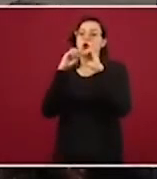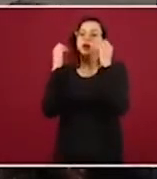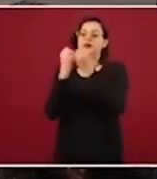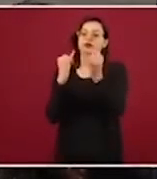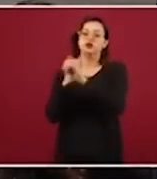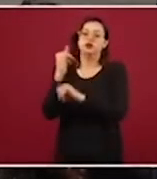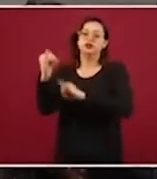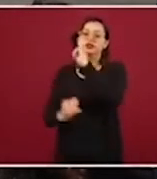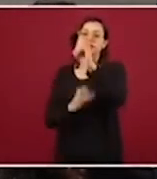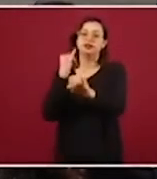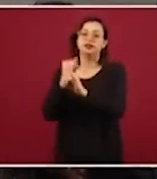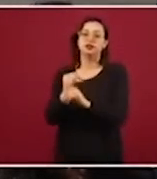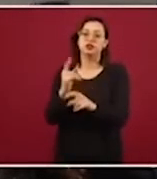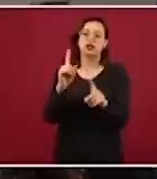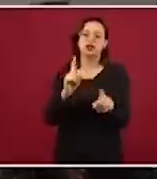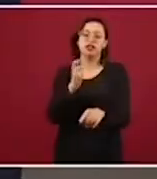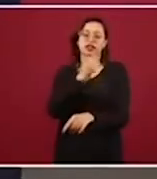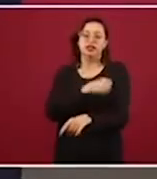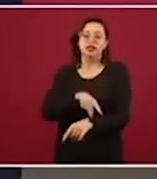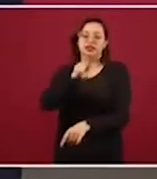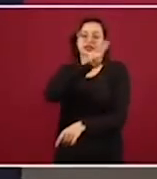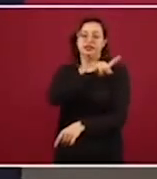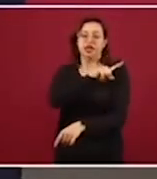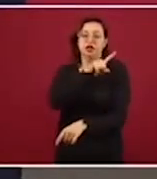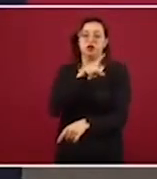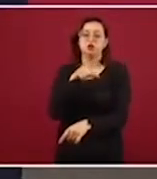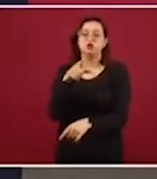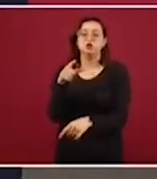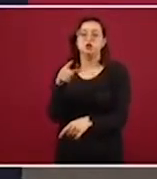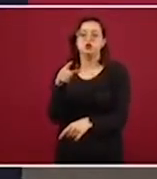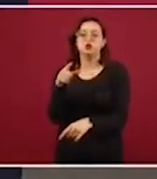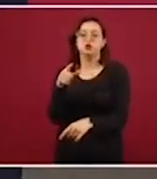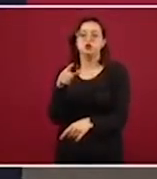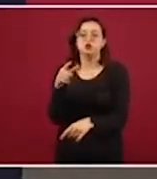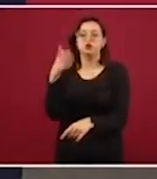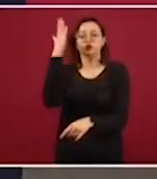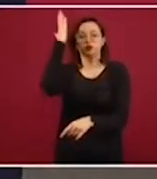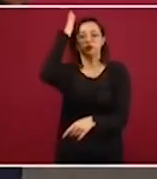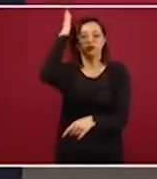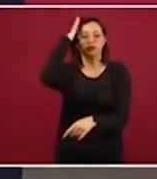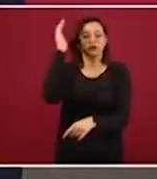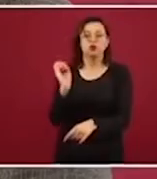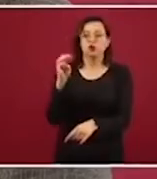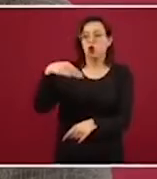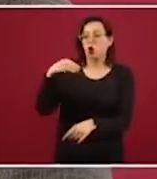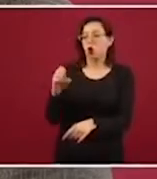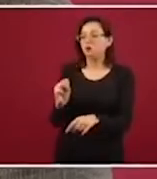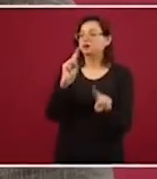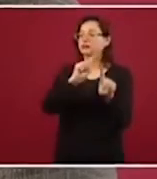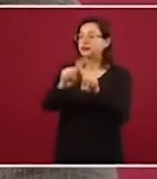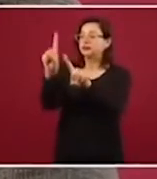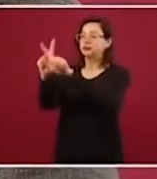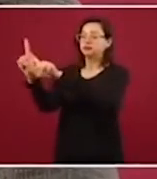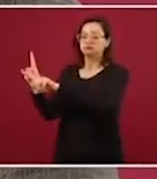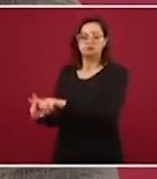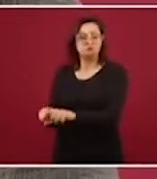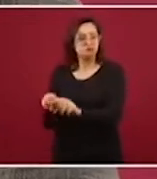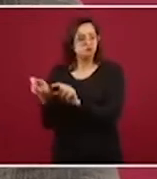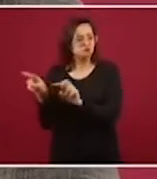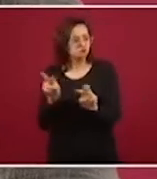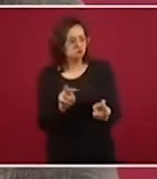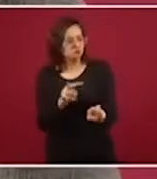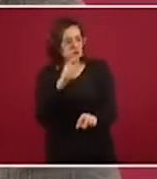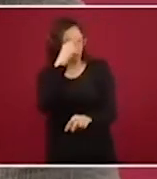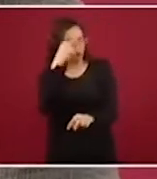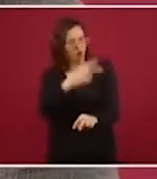importantes de salud desde la rectora de la de la oms felicitaron y señalaron que